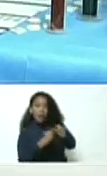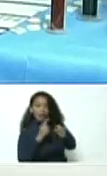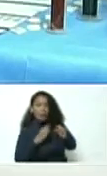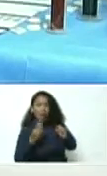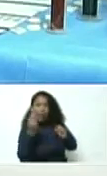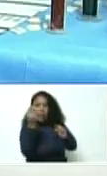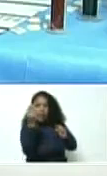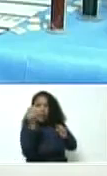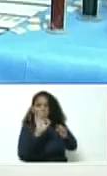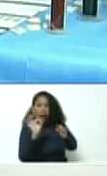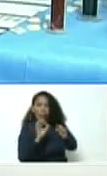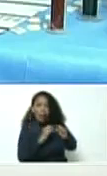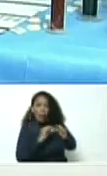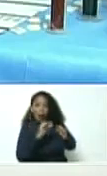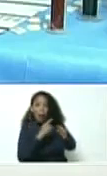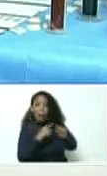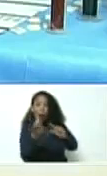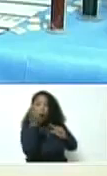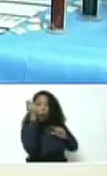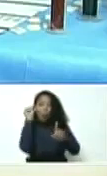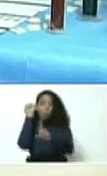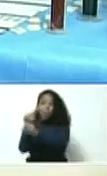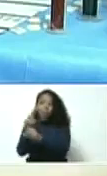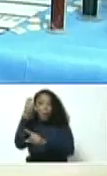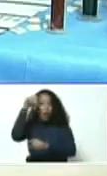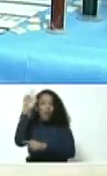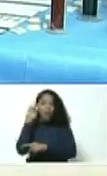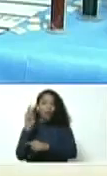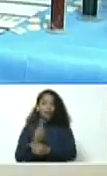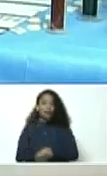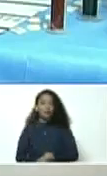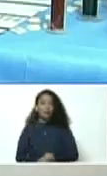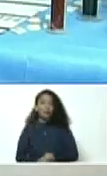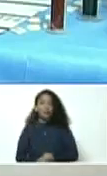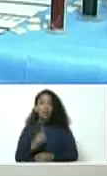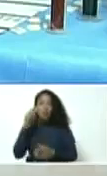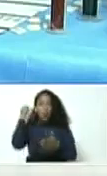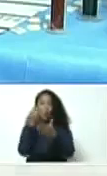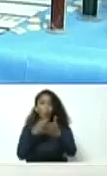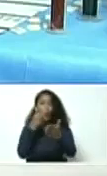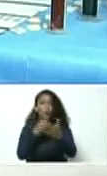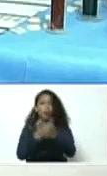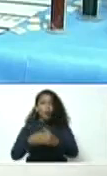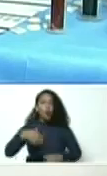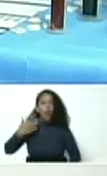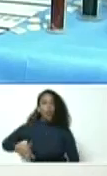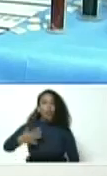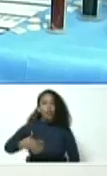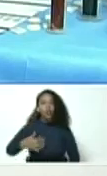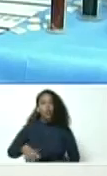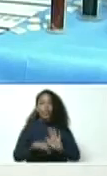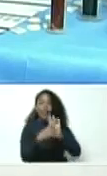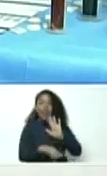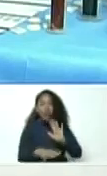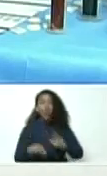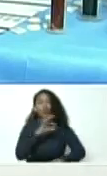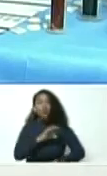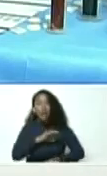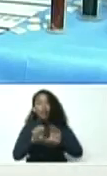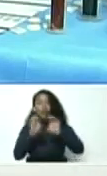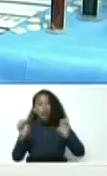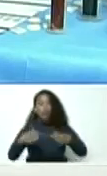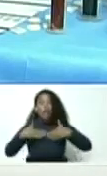un céntimo, pero jamás abandonamos al pueblo de Venezuela en su lucha por los derechos sociales, por la educación, la